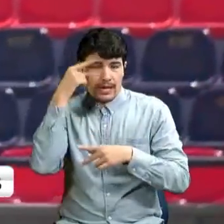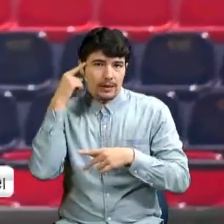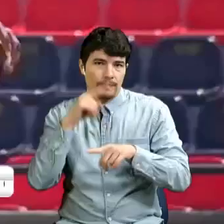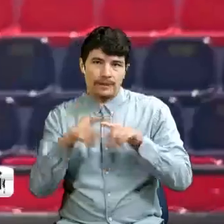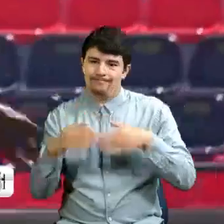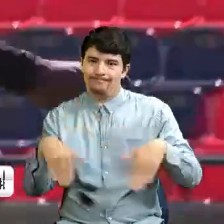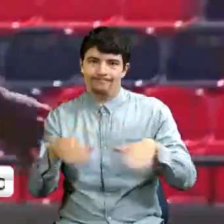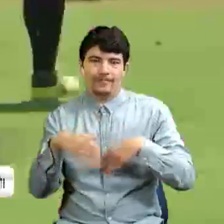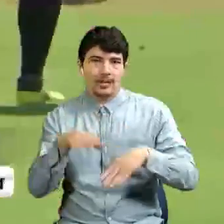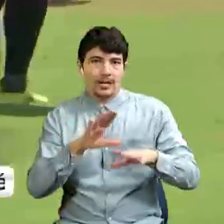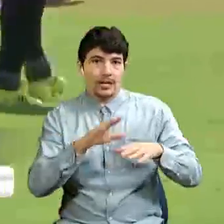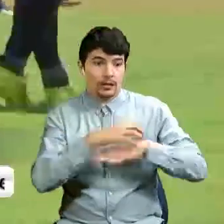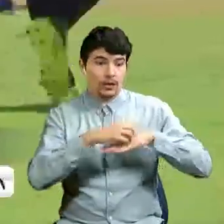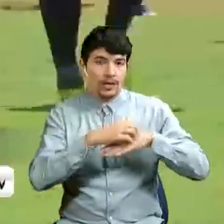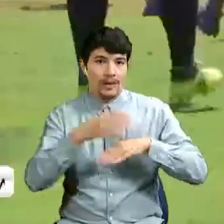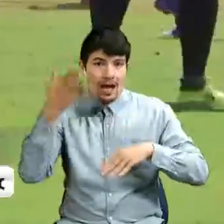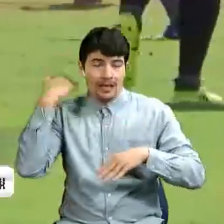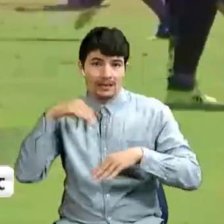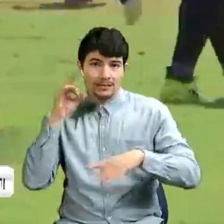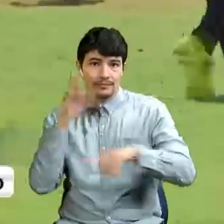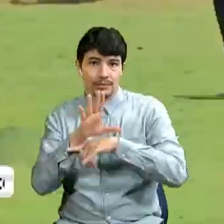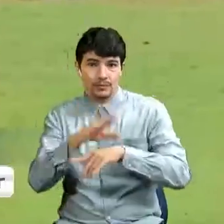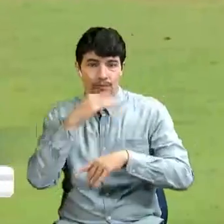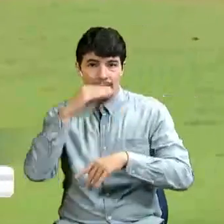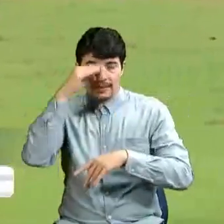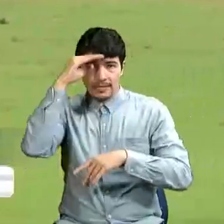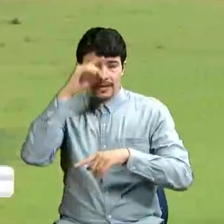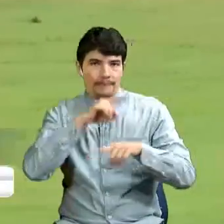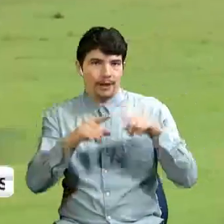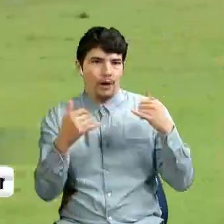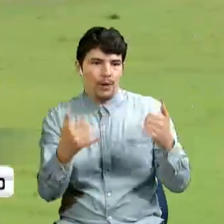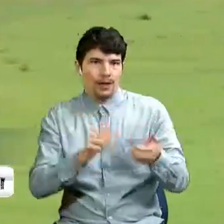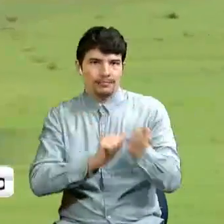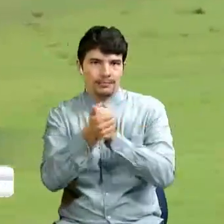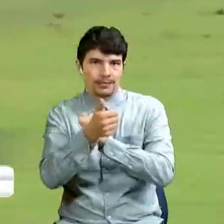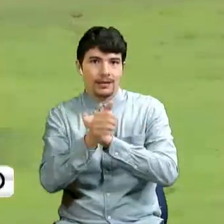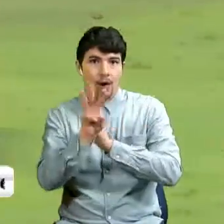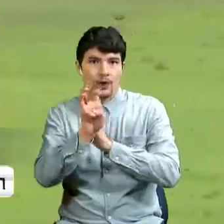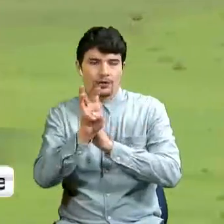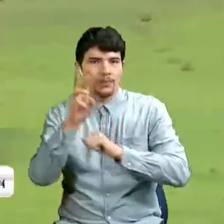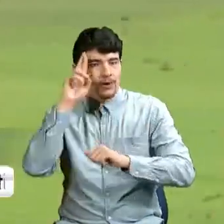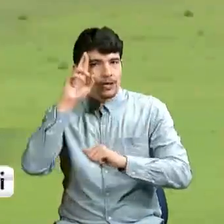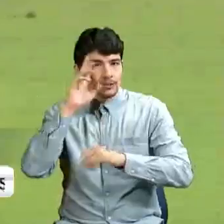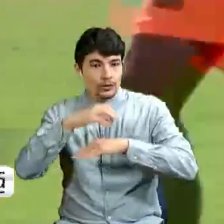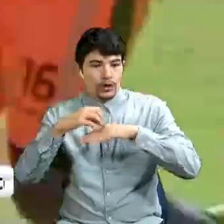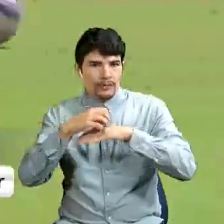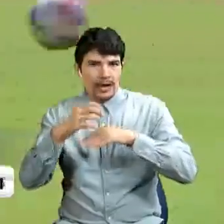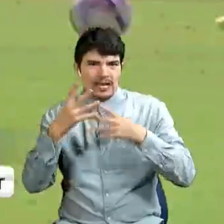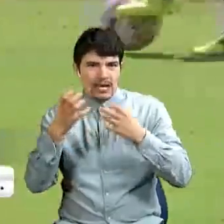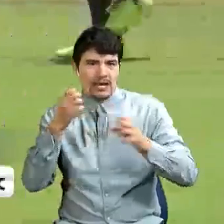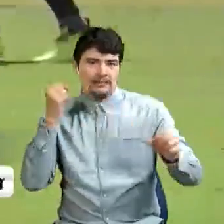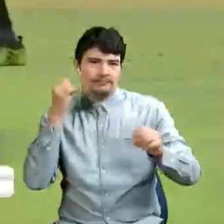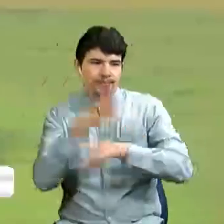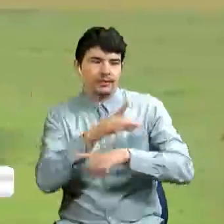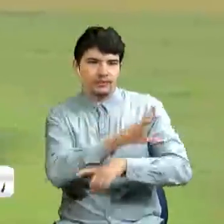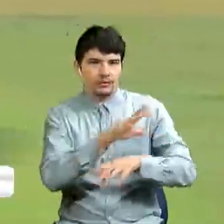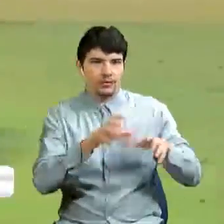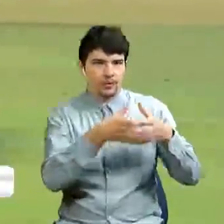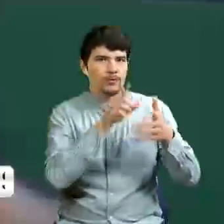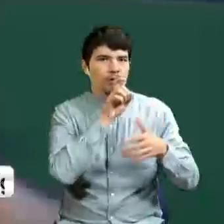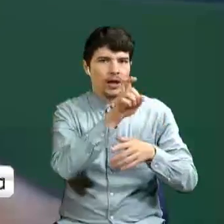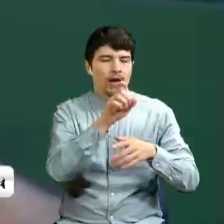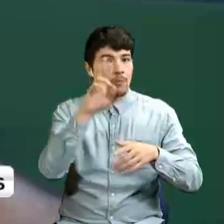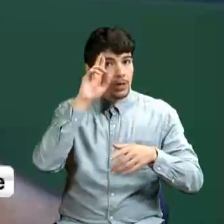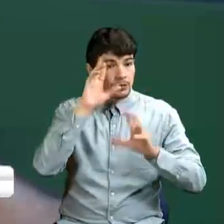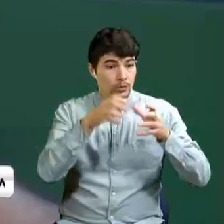viene de vencer a medellín un juego que estaba pendiente y está cerca de asegurar su cupo entre los ocho por eso buscará ganarle bucaramanga situación que el leopardo deberá